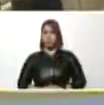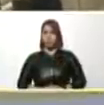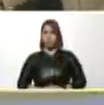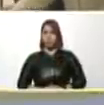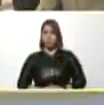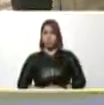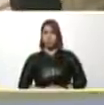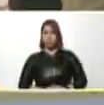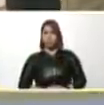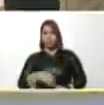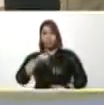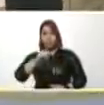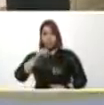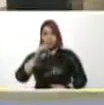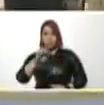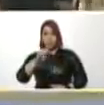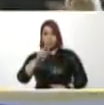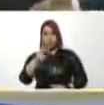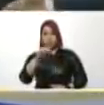a Sergio Garrido.